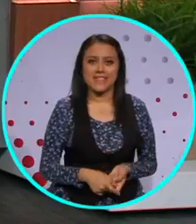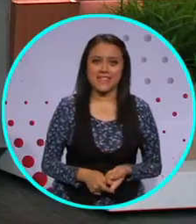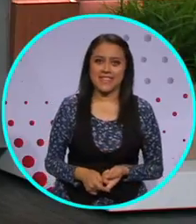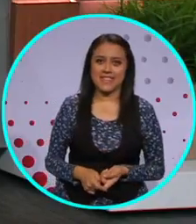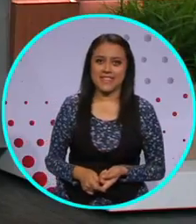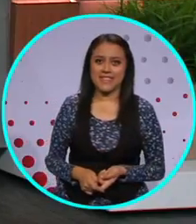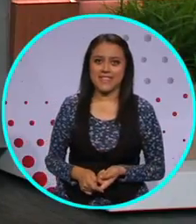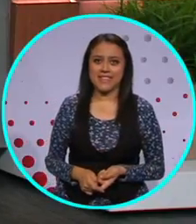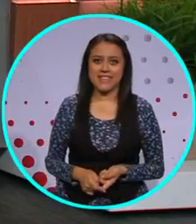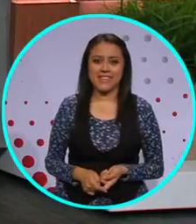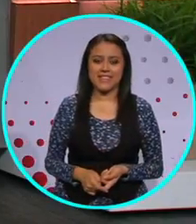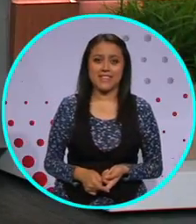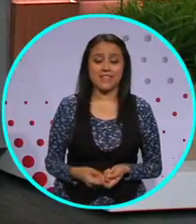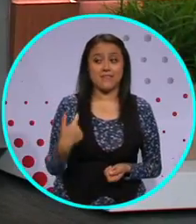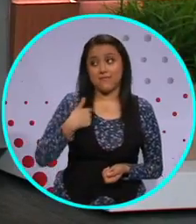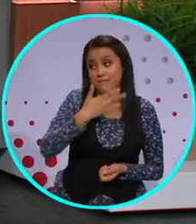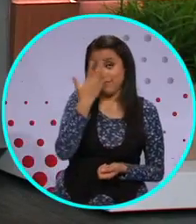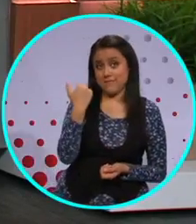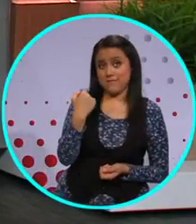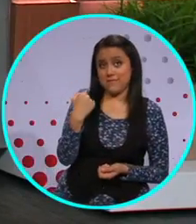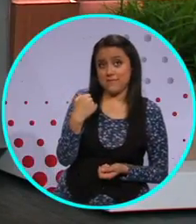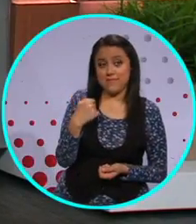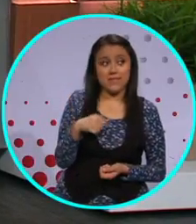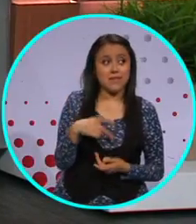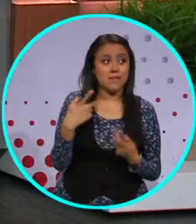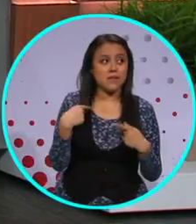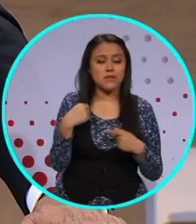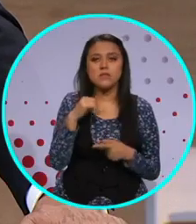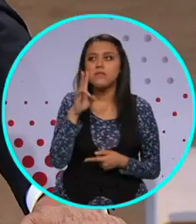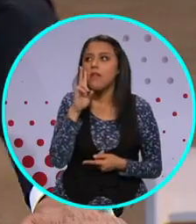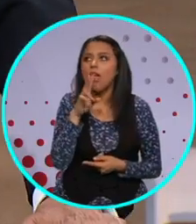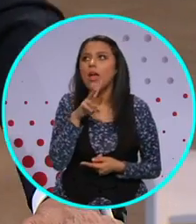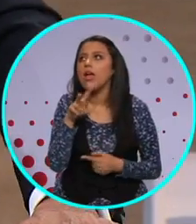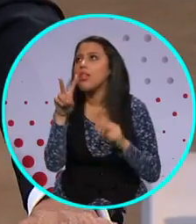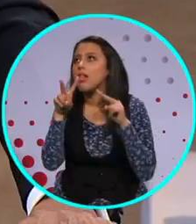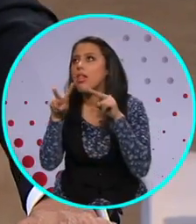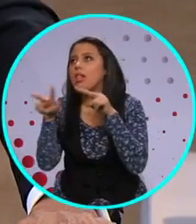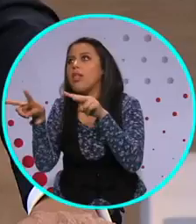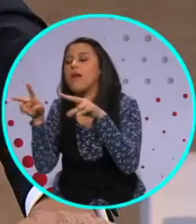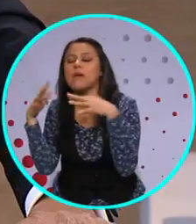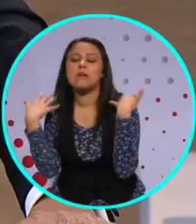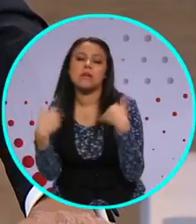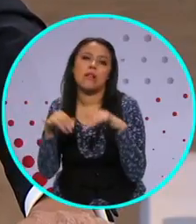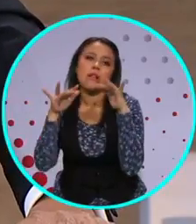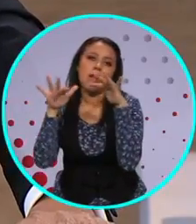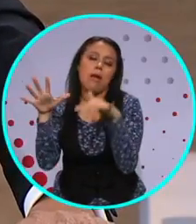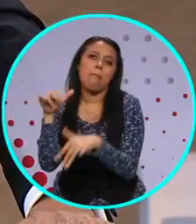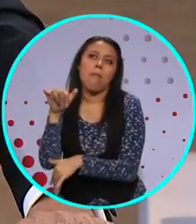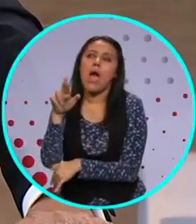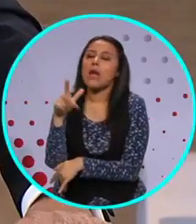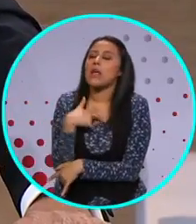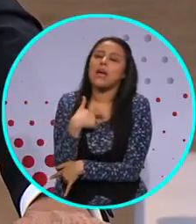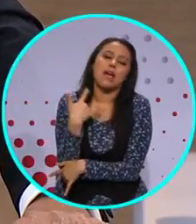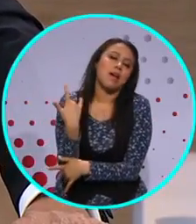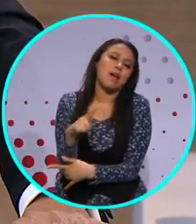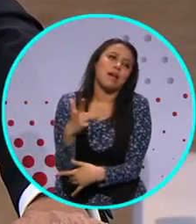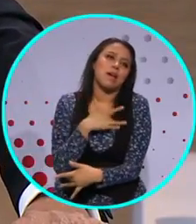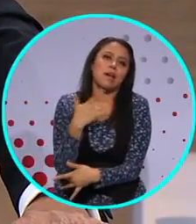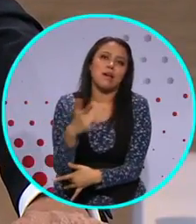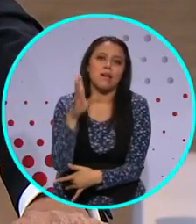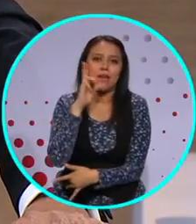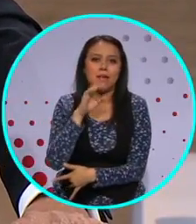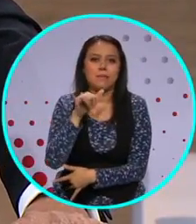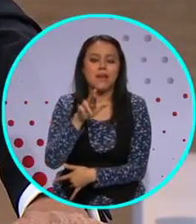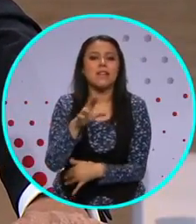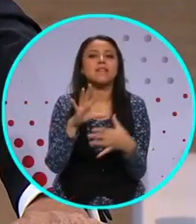la canalla pues no sé tú y esta bola de perros que estuviera ahí mira a mariana mira mariana de que fueran de